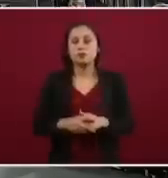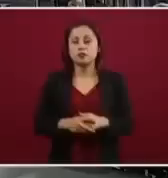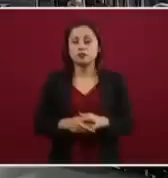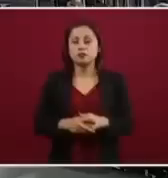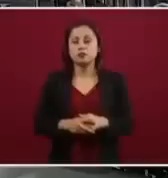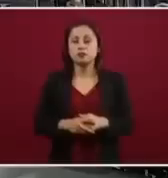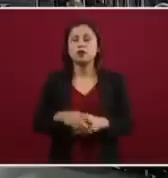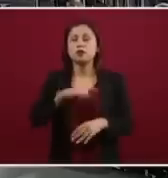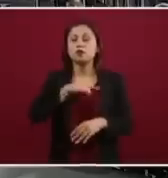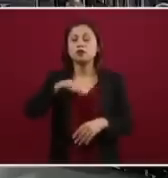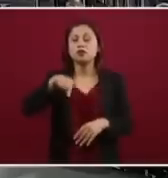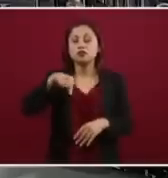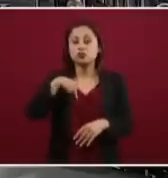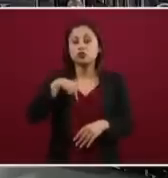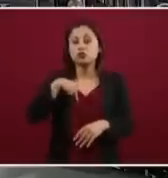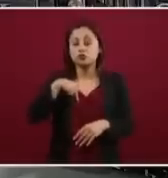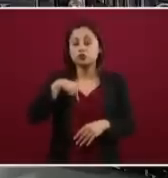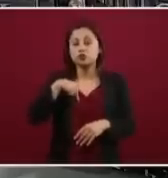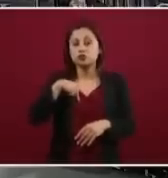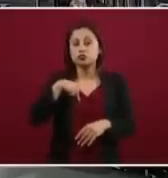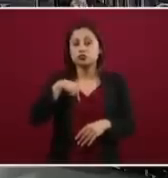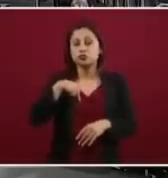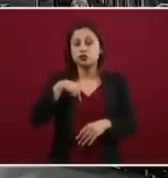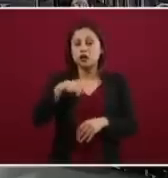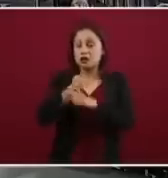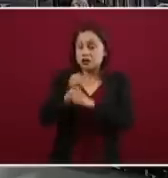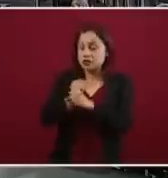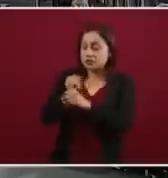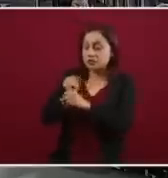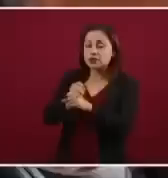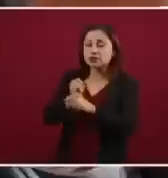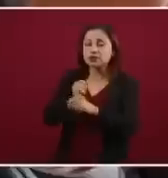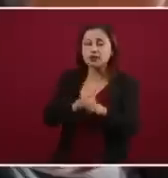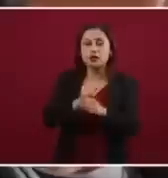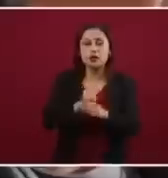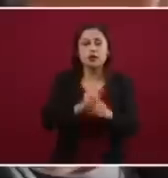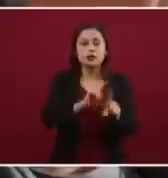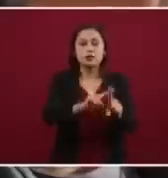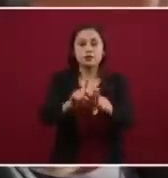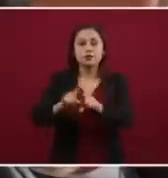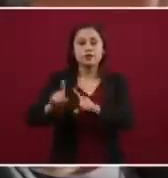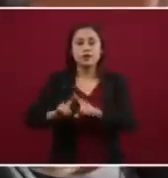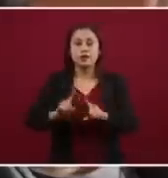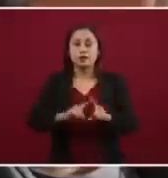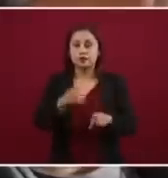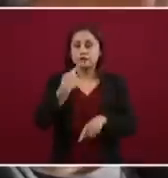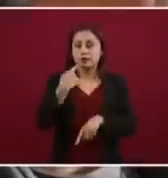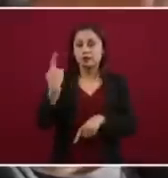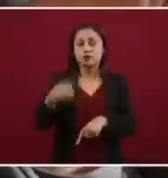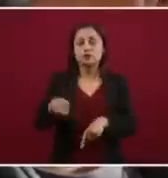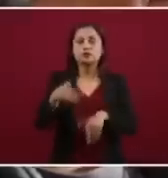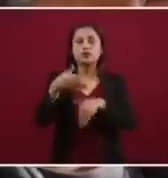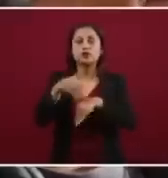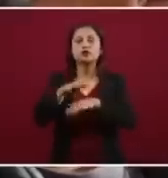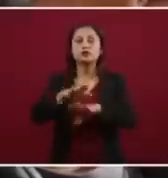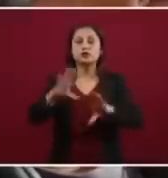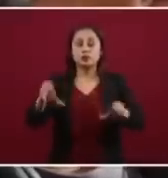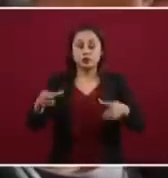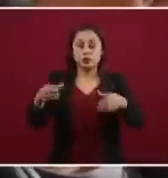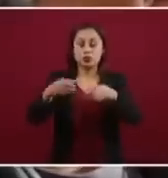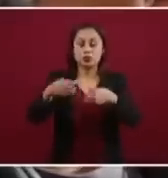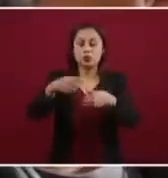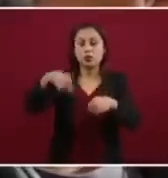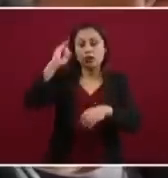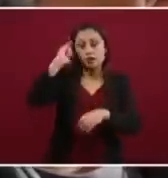revisamos o más bien estuvimos denunciando o ventilando denuncias de comunidades indígenas aledañas a la selva Lacandona.